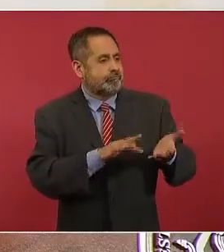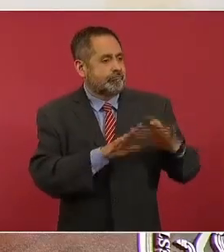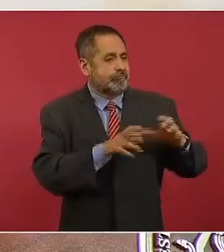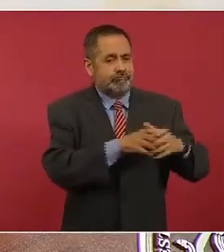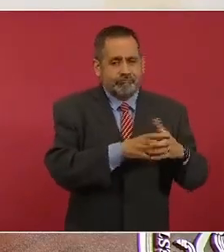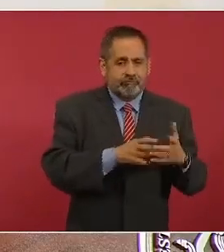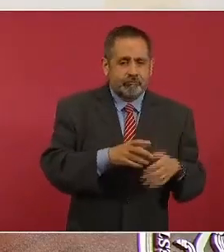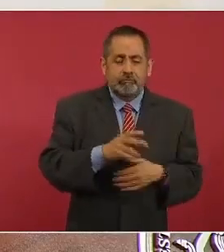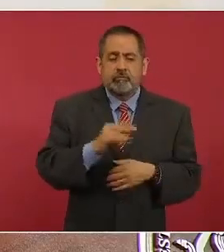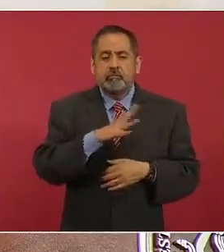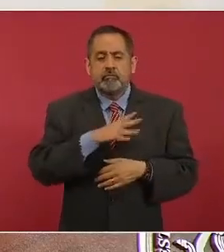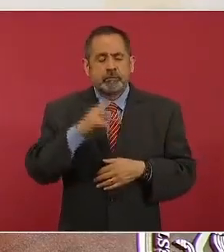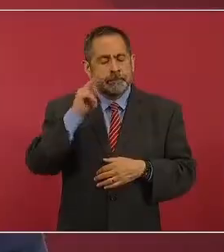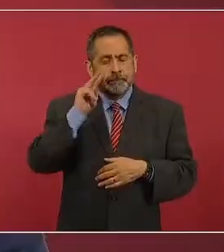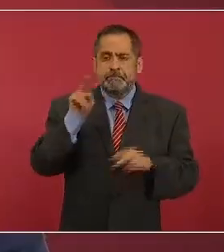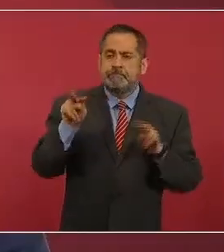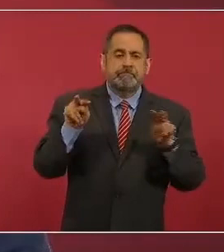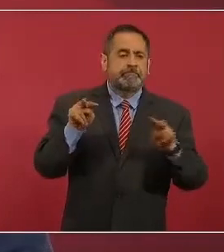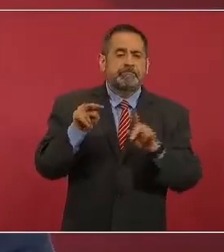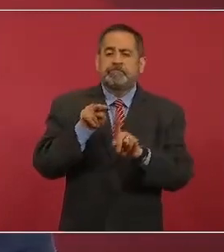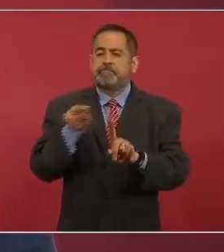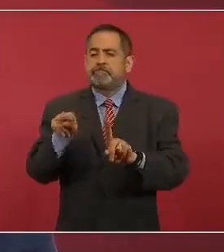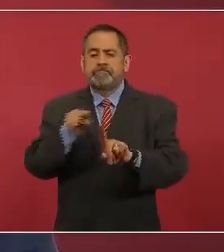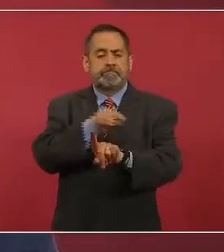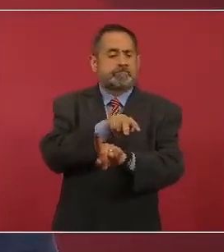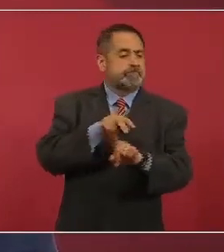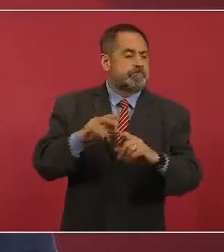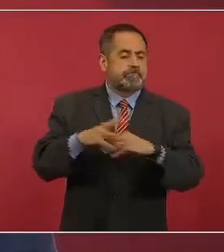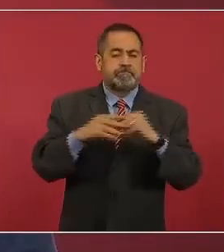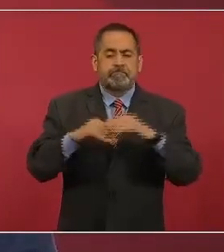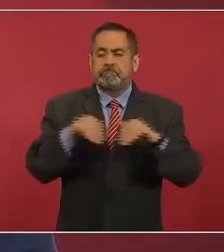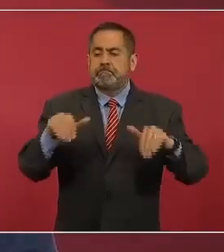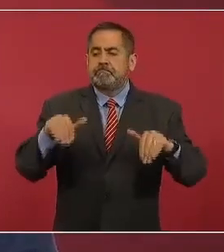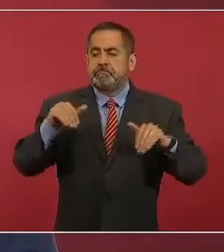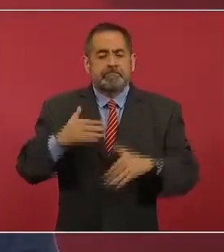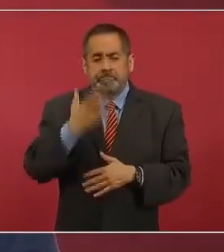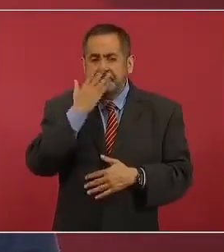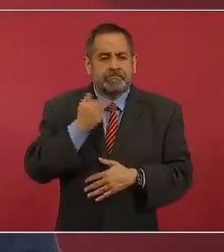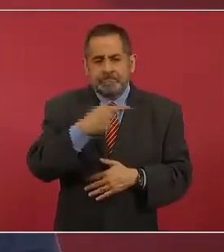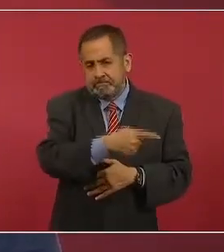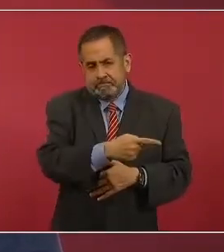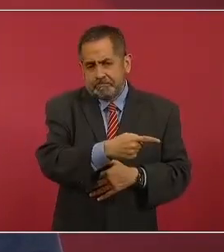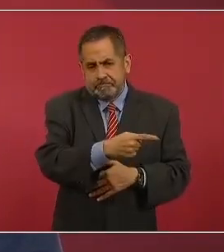No hay objetividad, no hay profesionalismo.